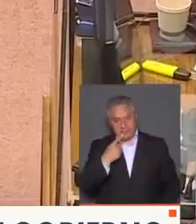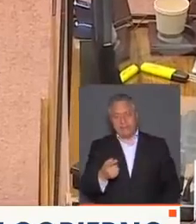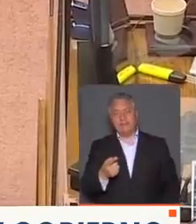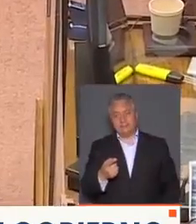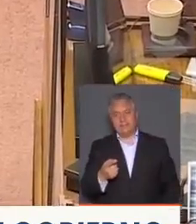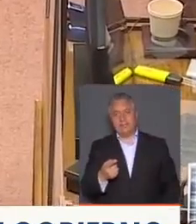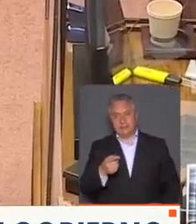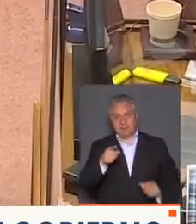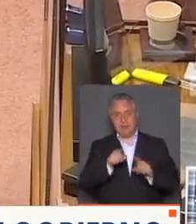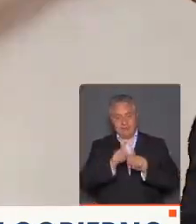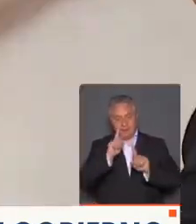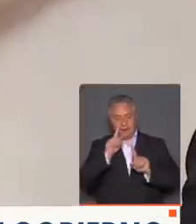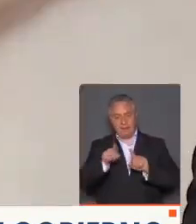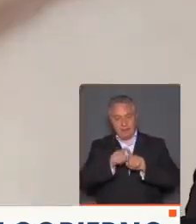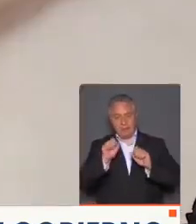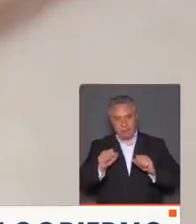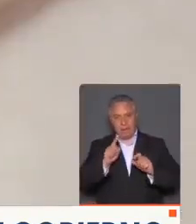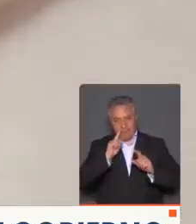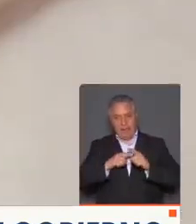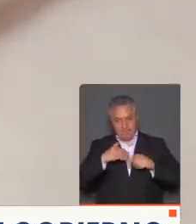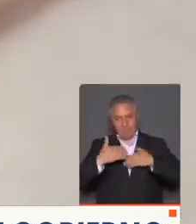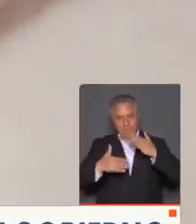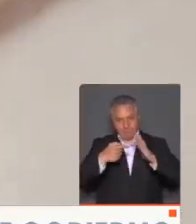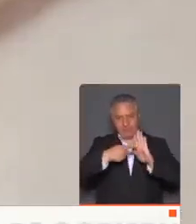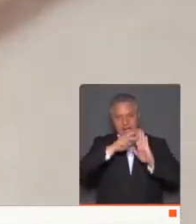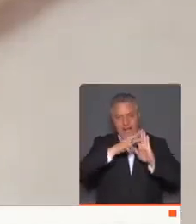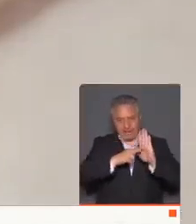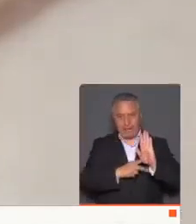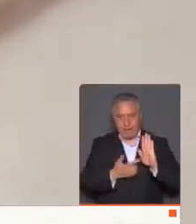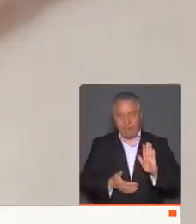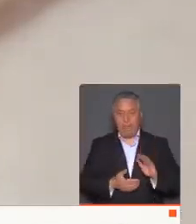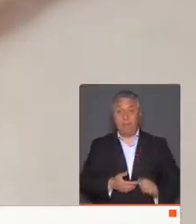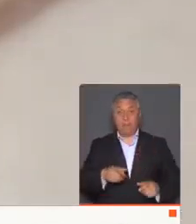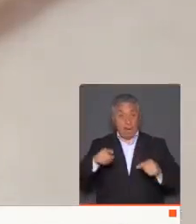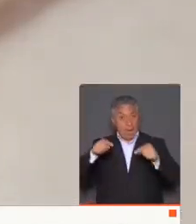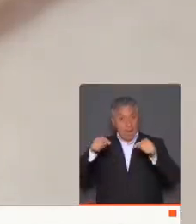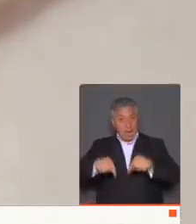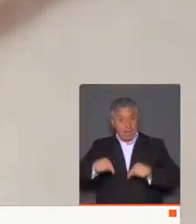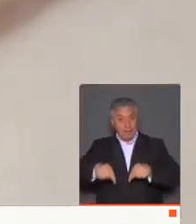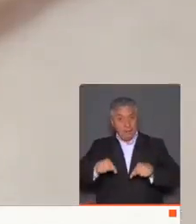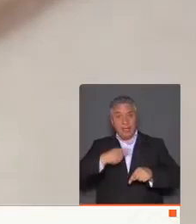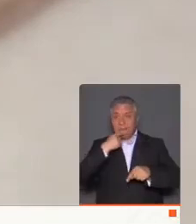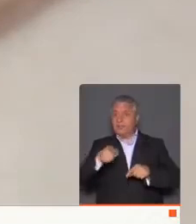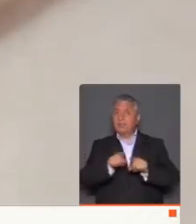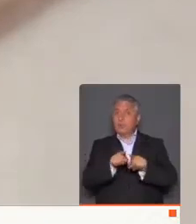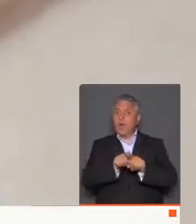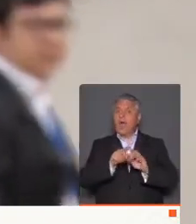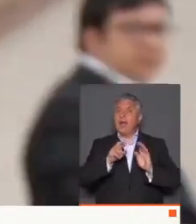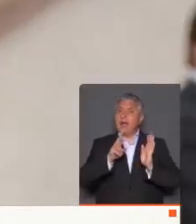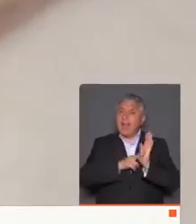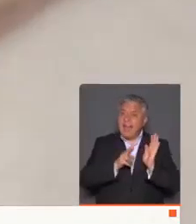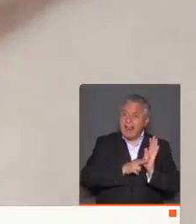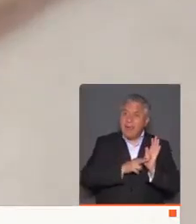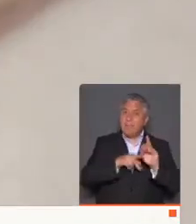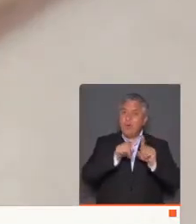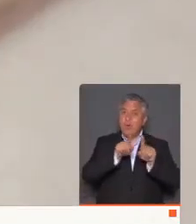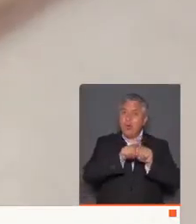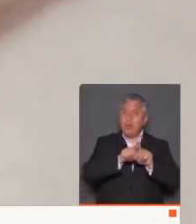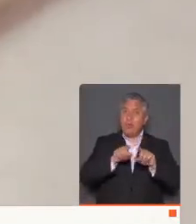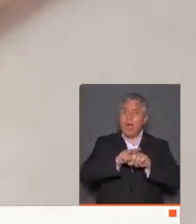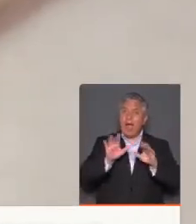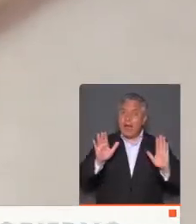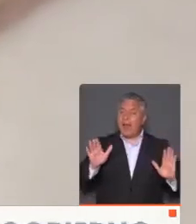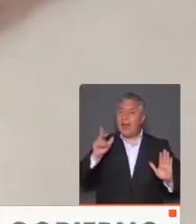y el ritmo de las reformas aquí lo que no va a ocurrir es un realismo sin renuncia de bacheledón no va a ver eso pero